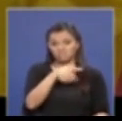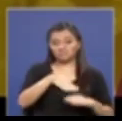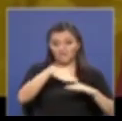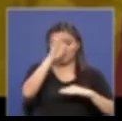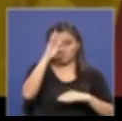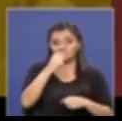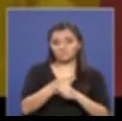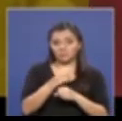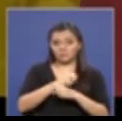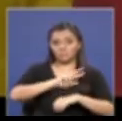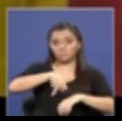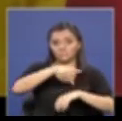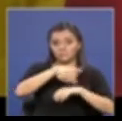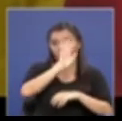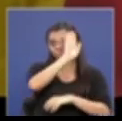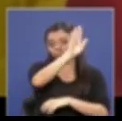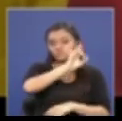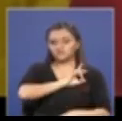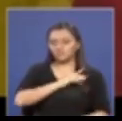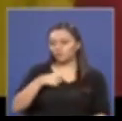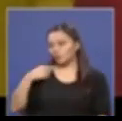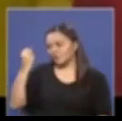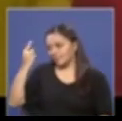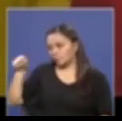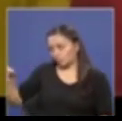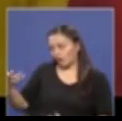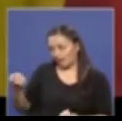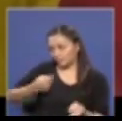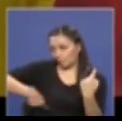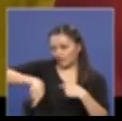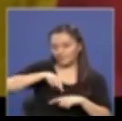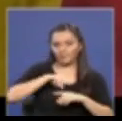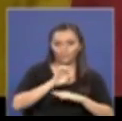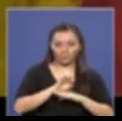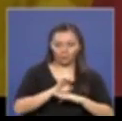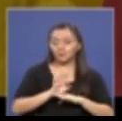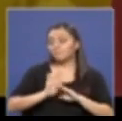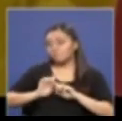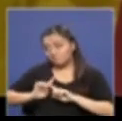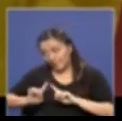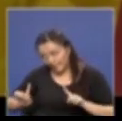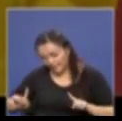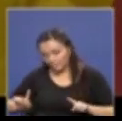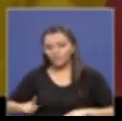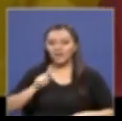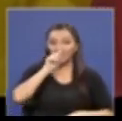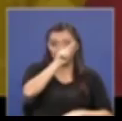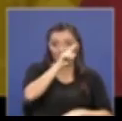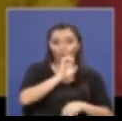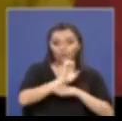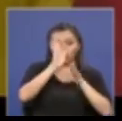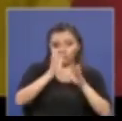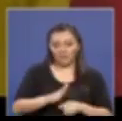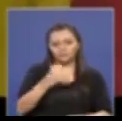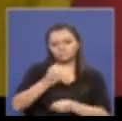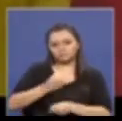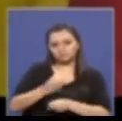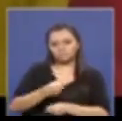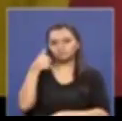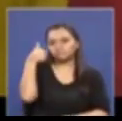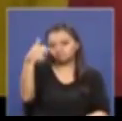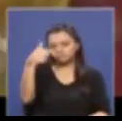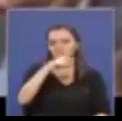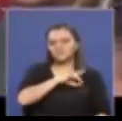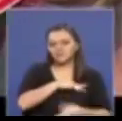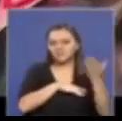ellos son profesionales. Entiendo que el presidente quiera que muchos de ellos vuelvan acá, pero quiero decir que están jugando un tremendo rol en